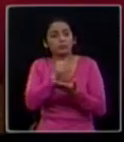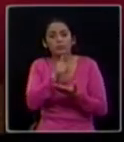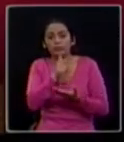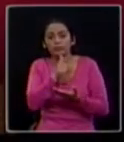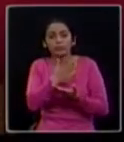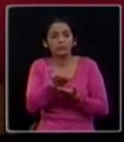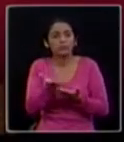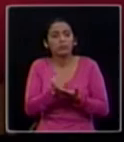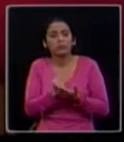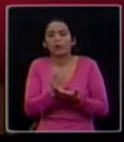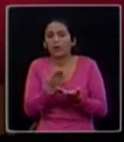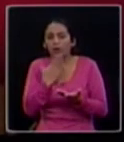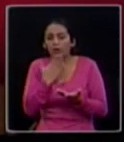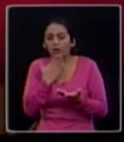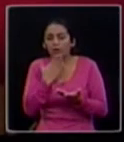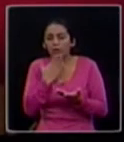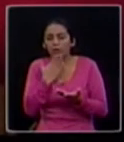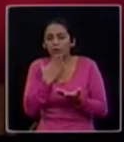acudir en aras de